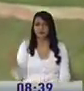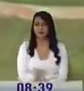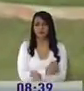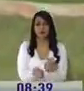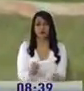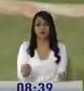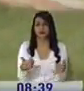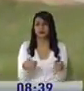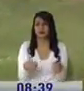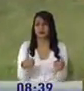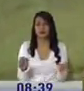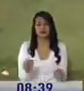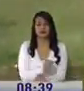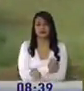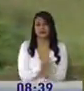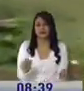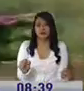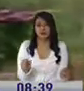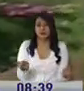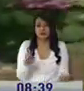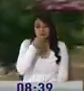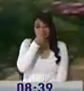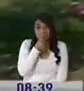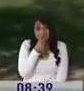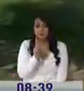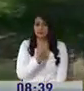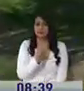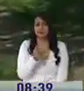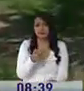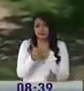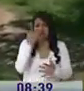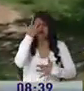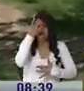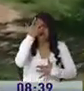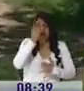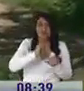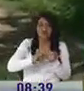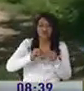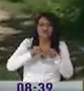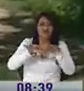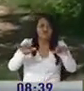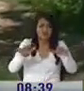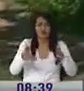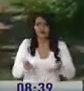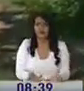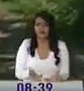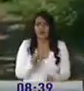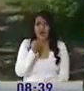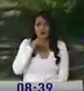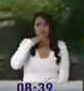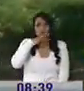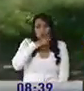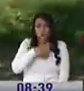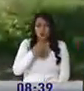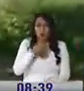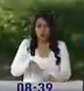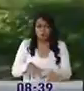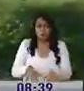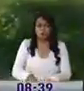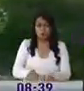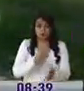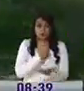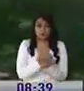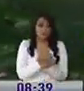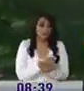adquirir incluso enfermedades no solamente gripe sino otro tipo de enfermedades infecciosas por esas aguas sucias una cocha llena de lodo Sí